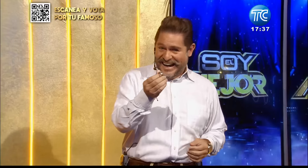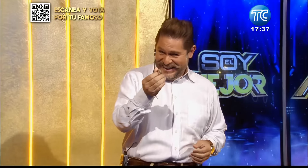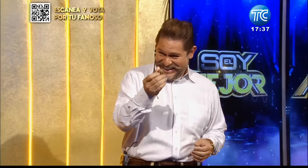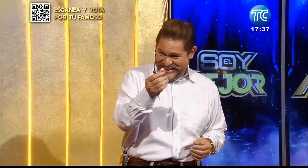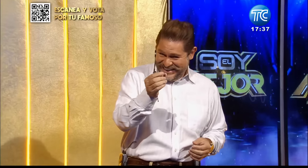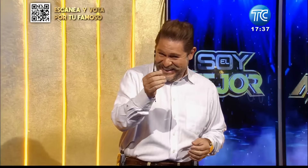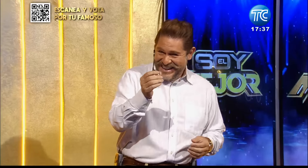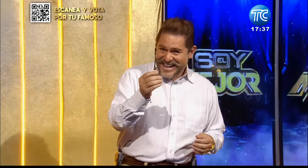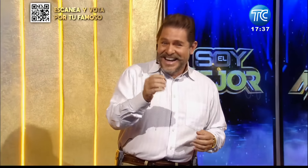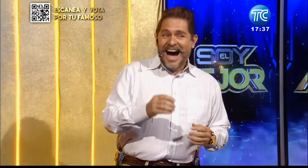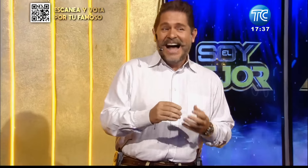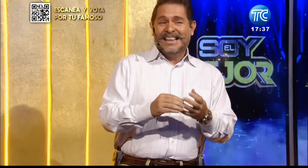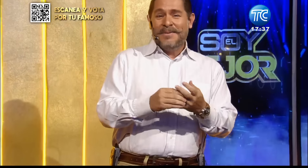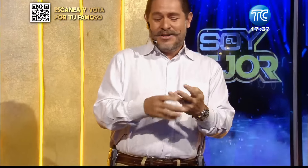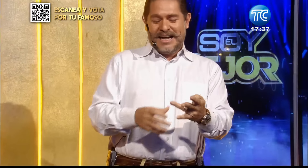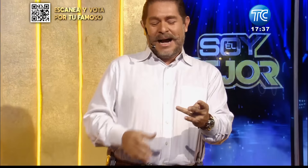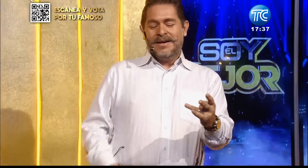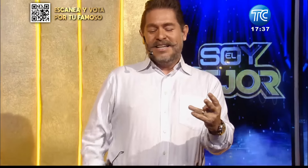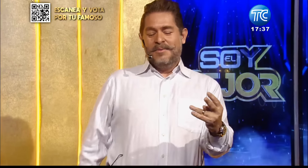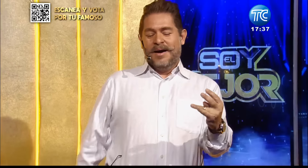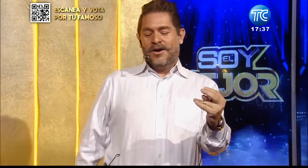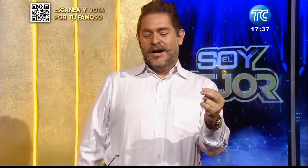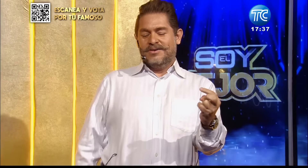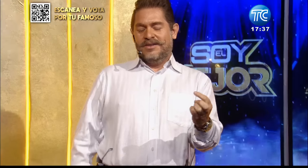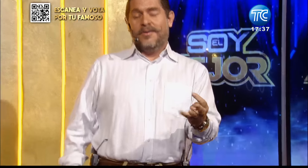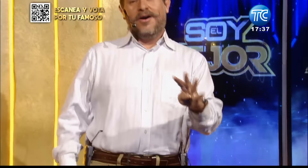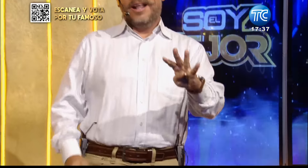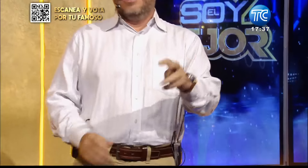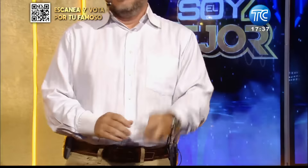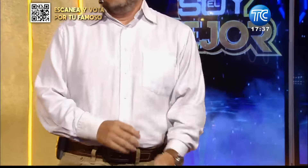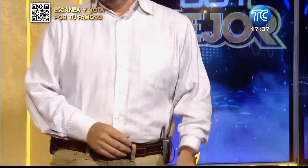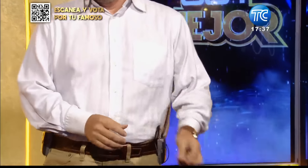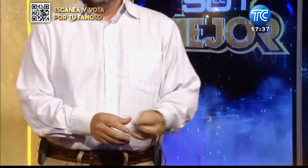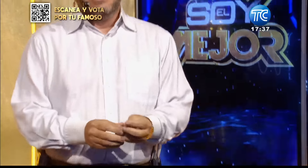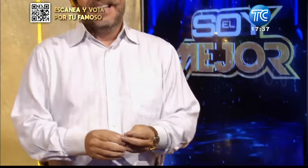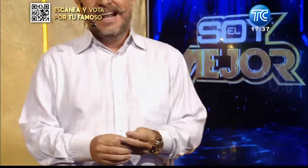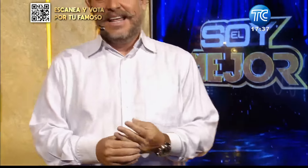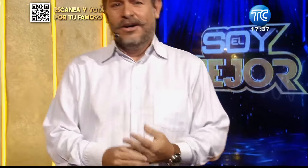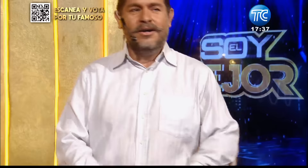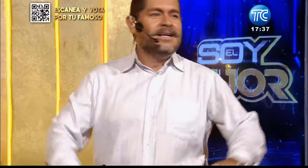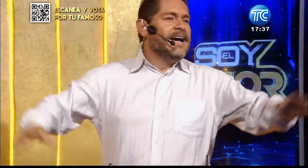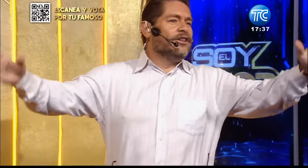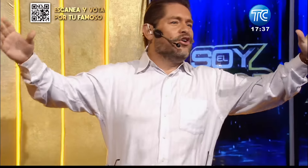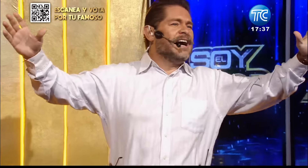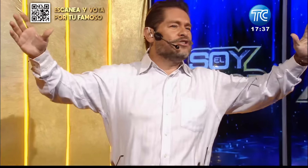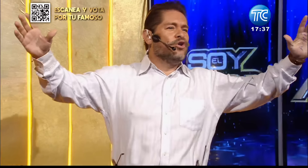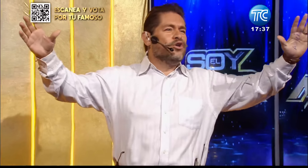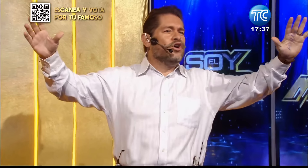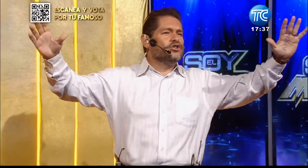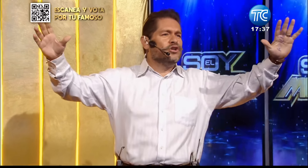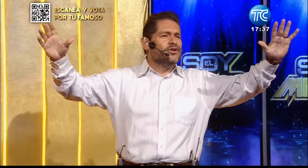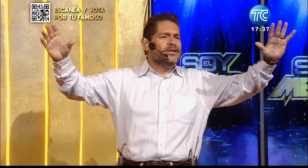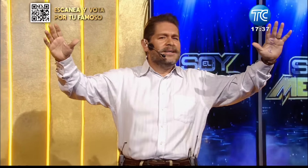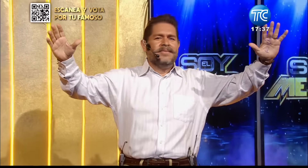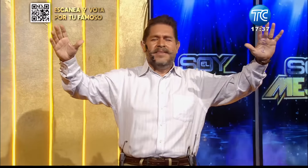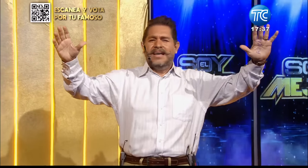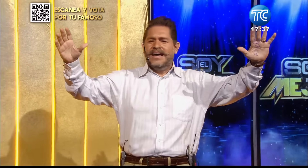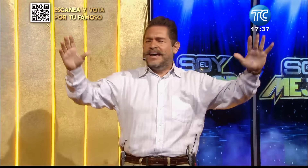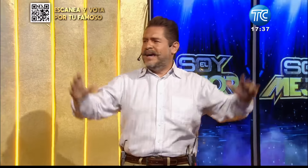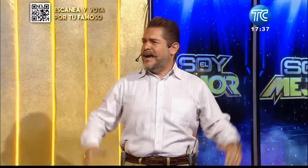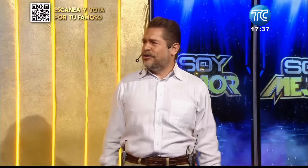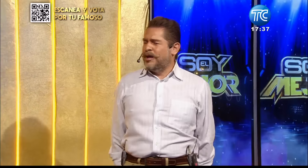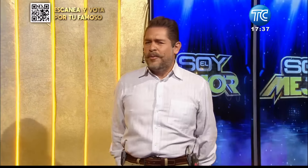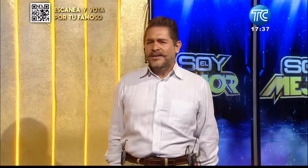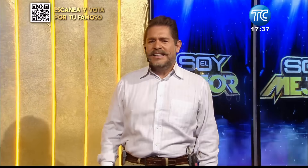me caiga. No me diga. Antes me lo sacaba así nomás, con caso. No, ahora ni le digo. En todo caso, orgulloso